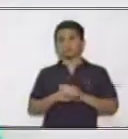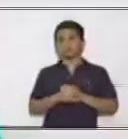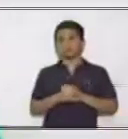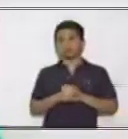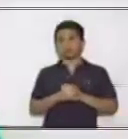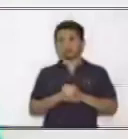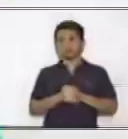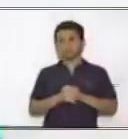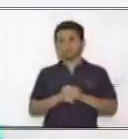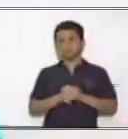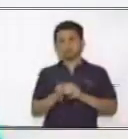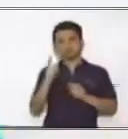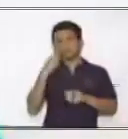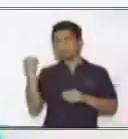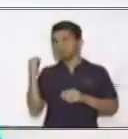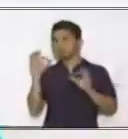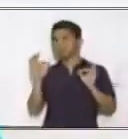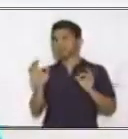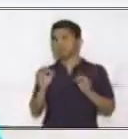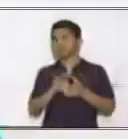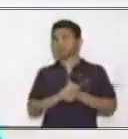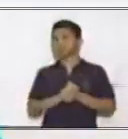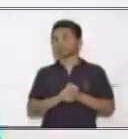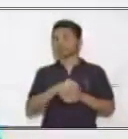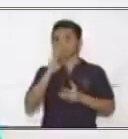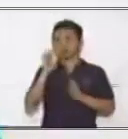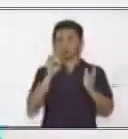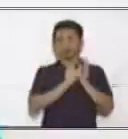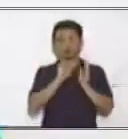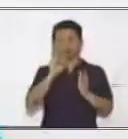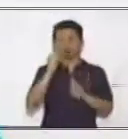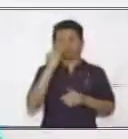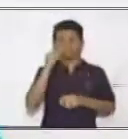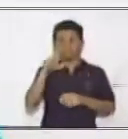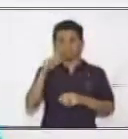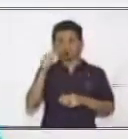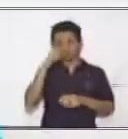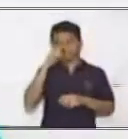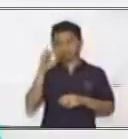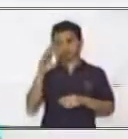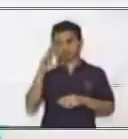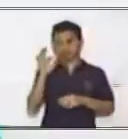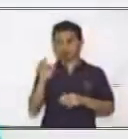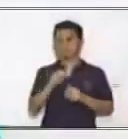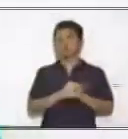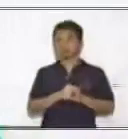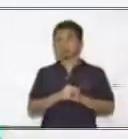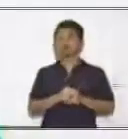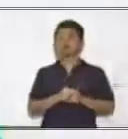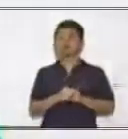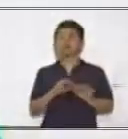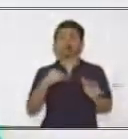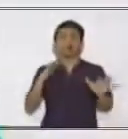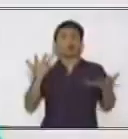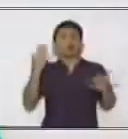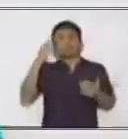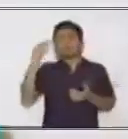Aquí tendríamos entonces un equilátero. ¿Y cómo sé que sus lados son